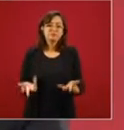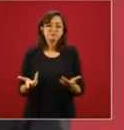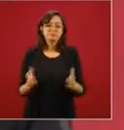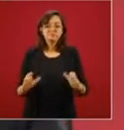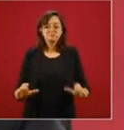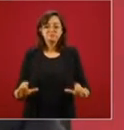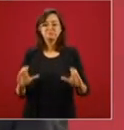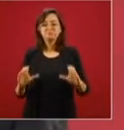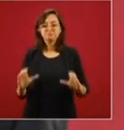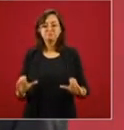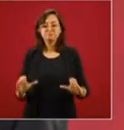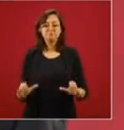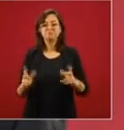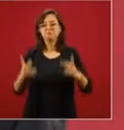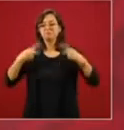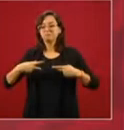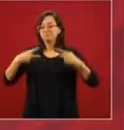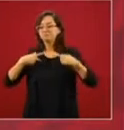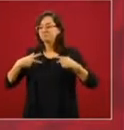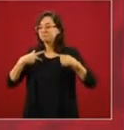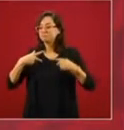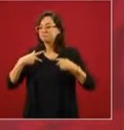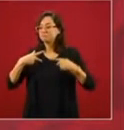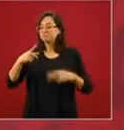se apoya a los creadores,